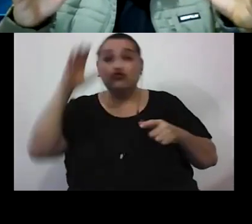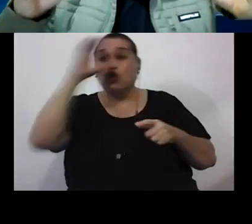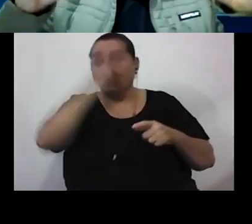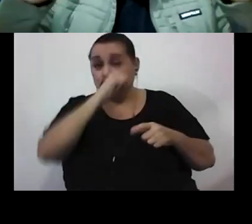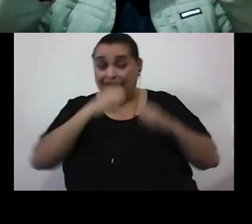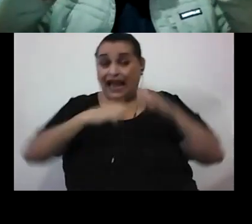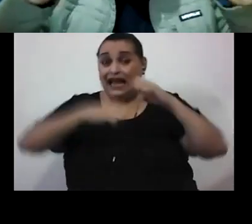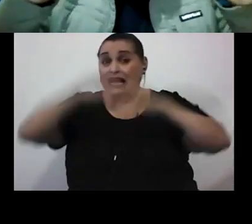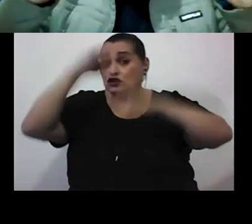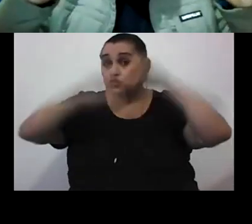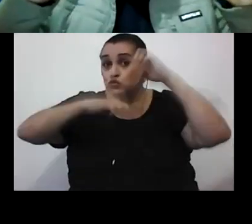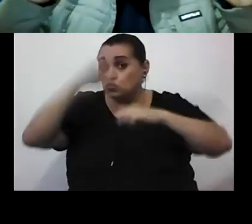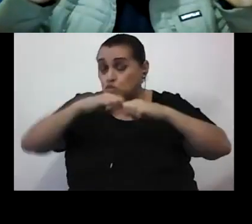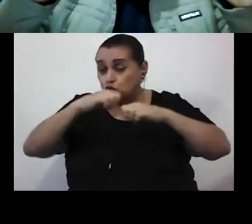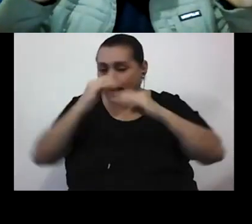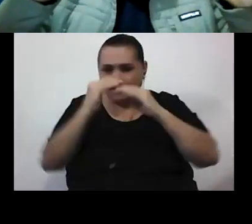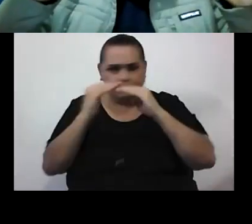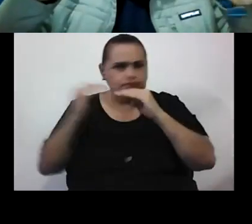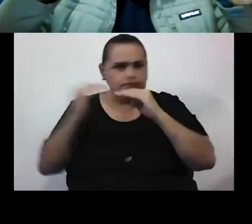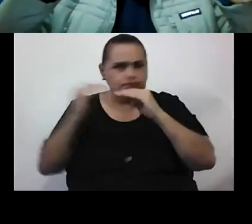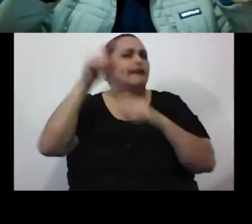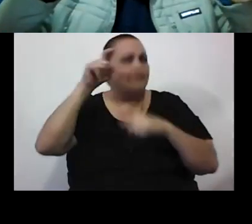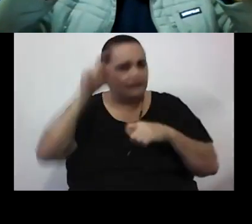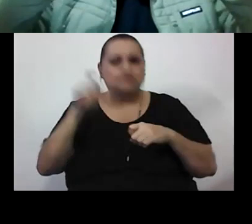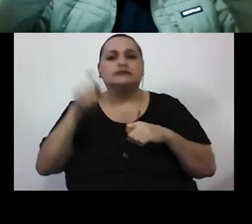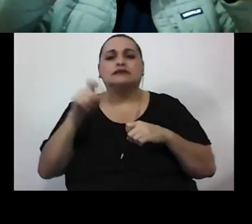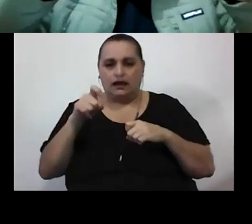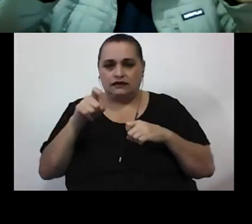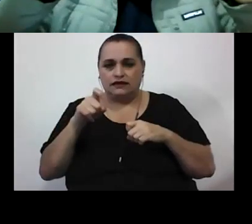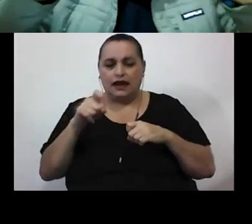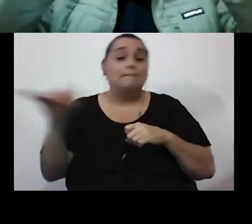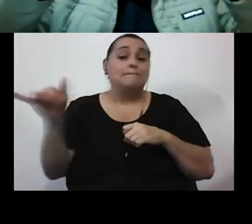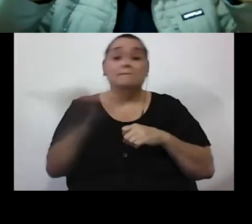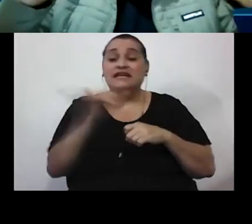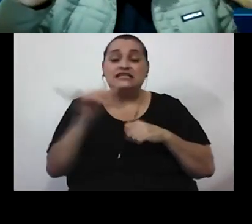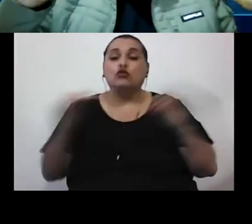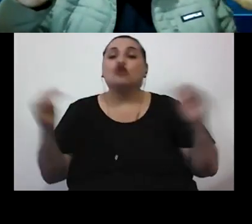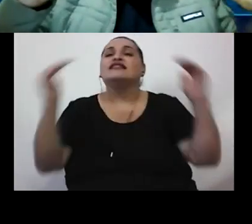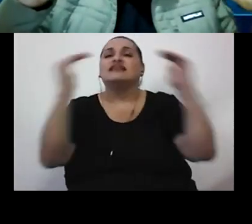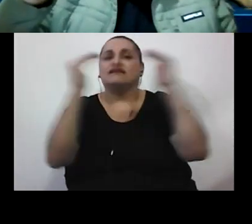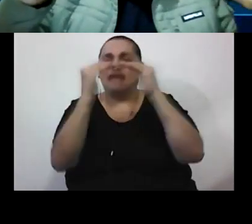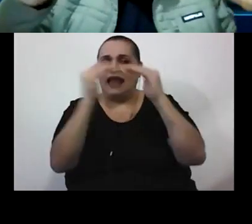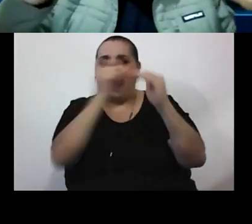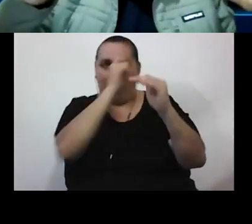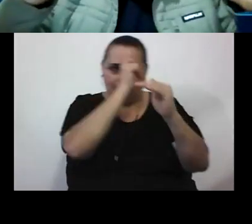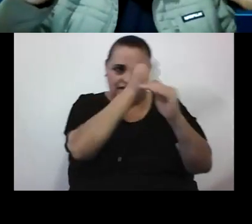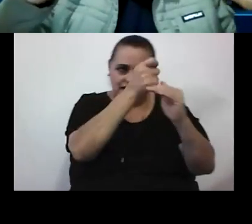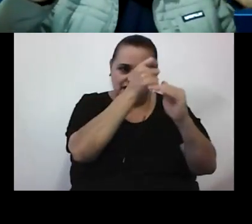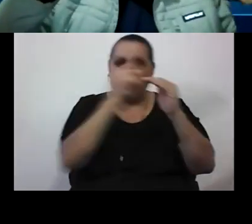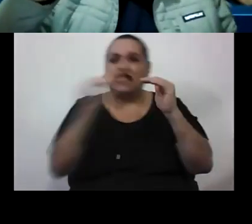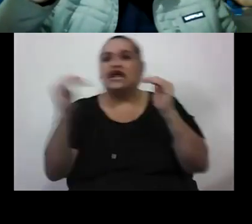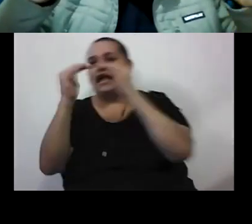estructura es supremamente necesaria, pero al mismo nivel, la amabilidad, el